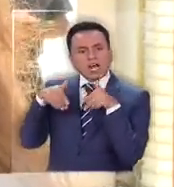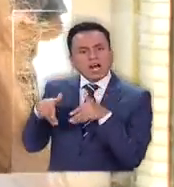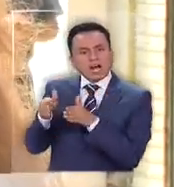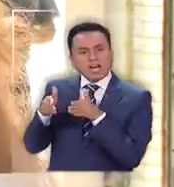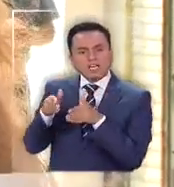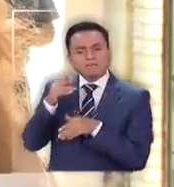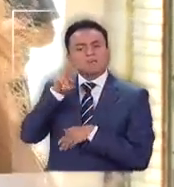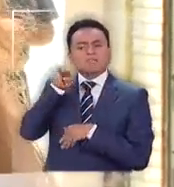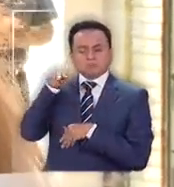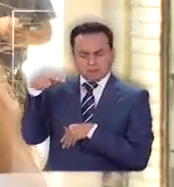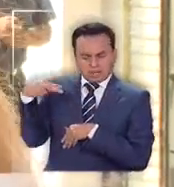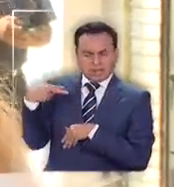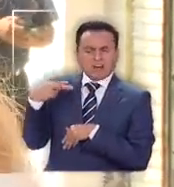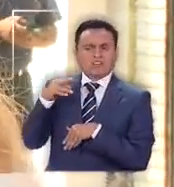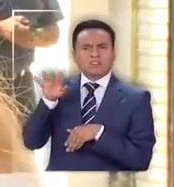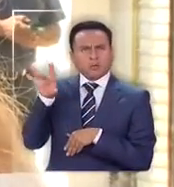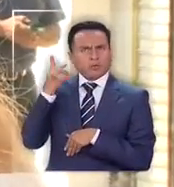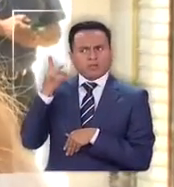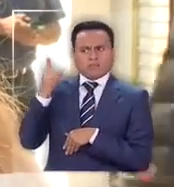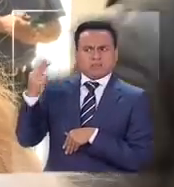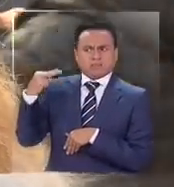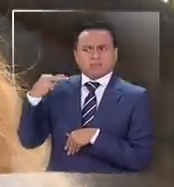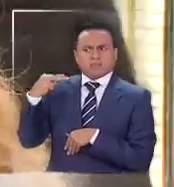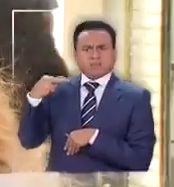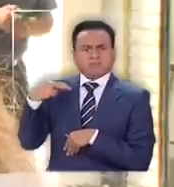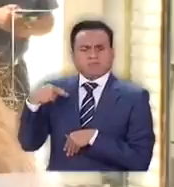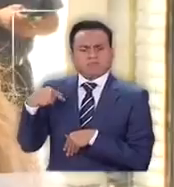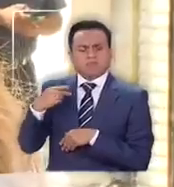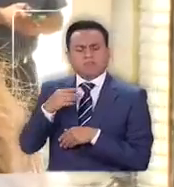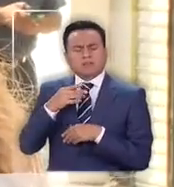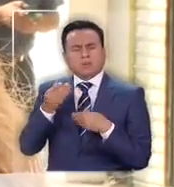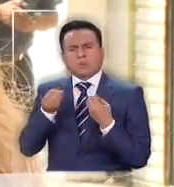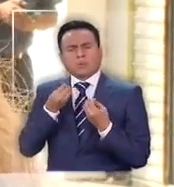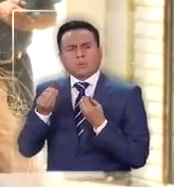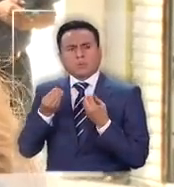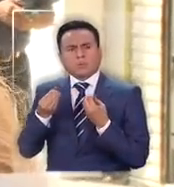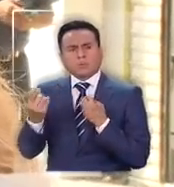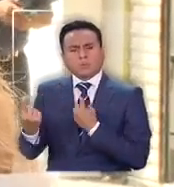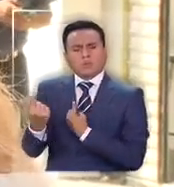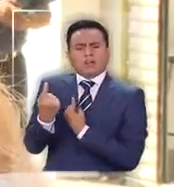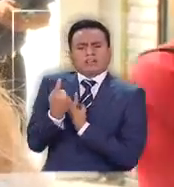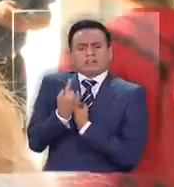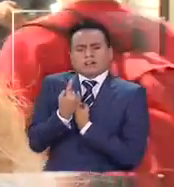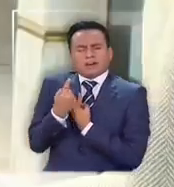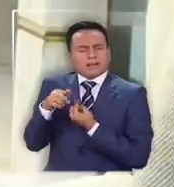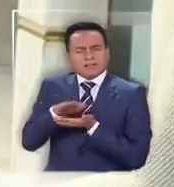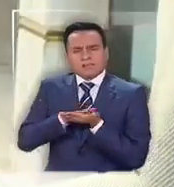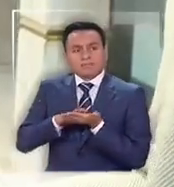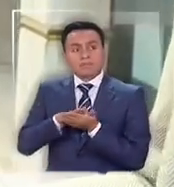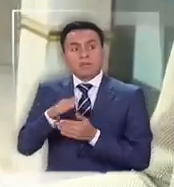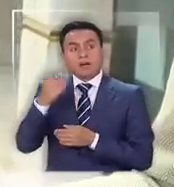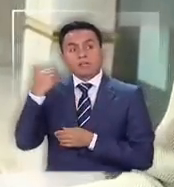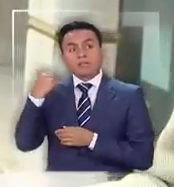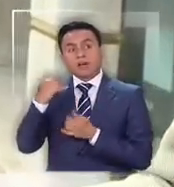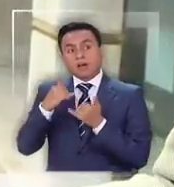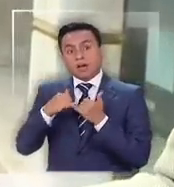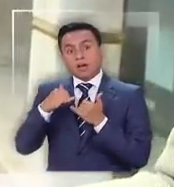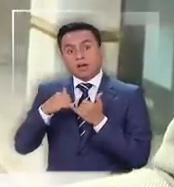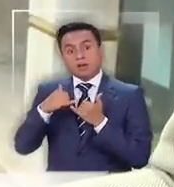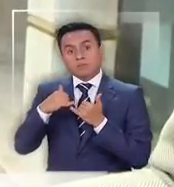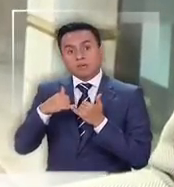más de lo que tiene que mirar, uno se da cuenta, o se te acerca alguien. Una vez a una amiga,